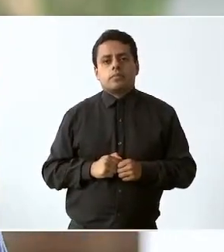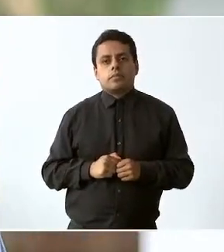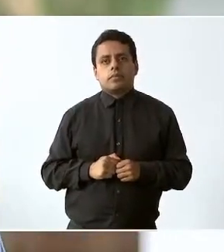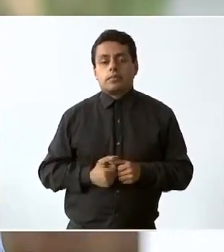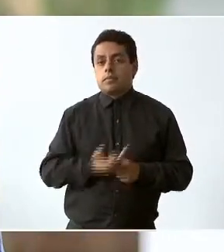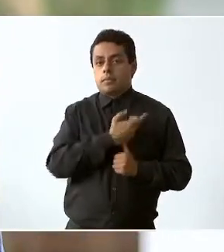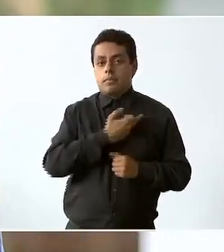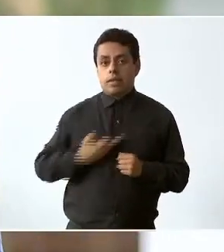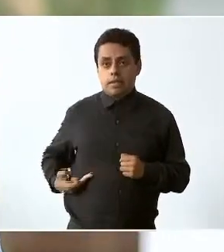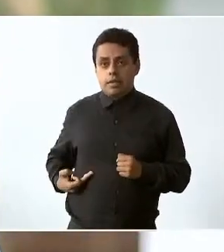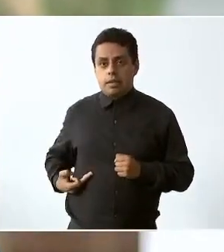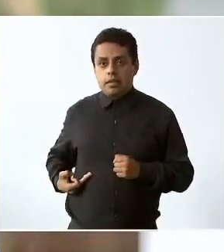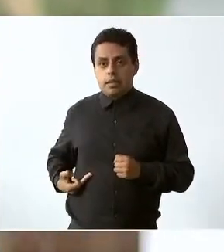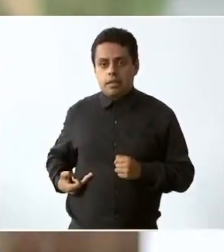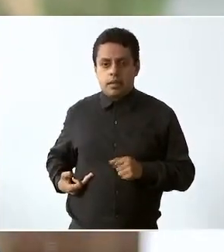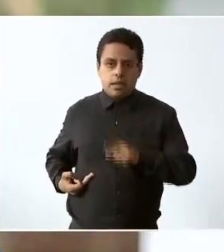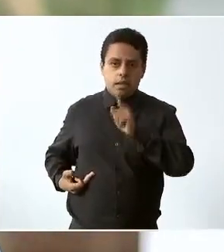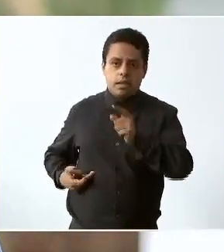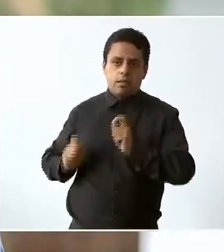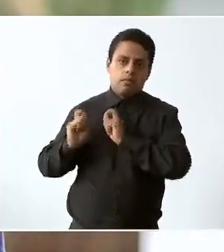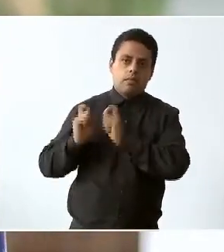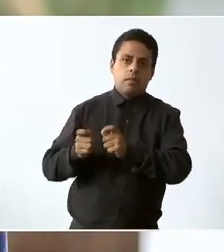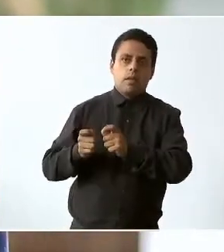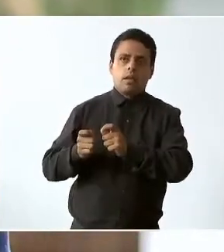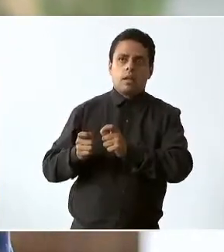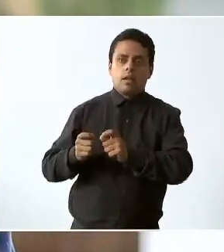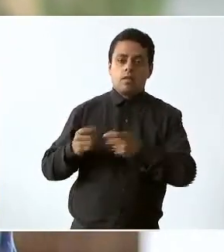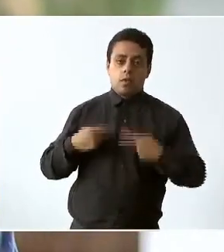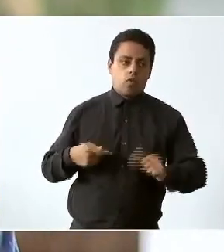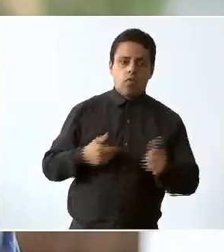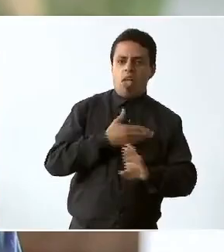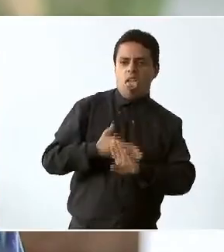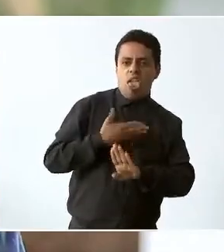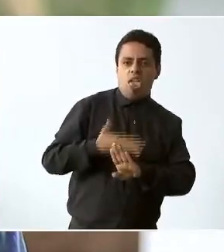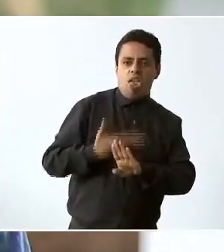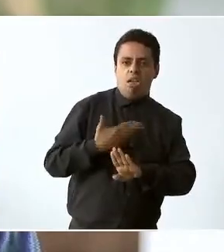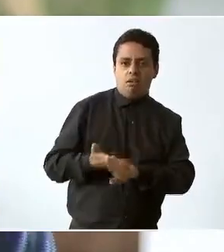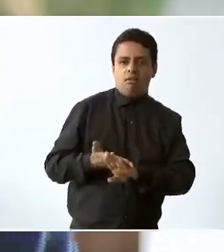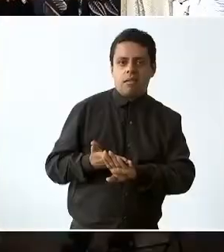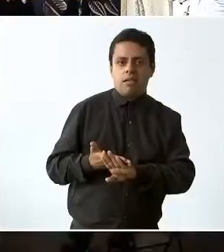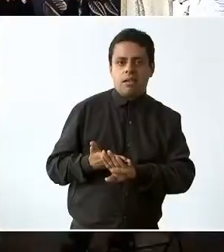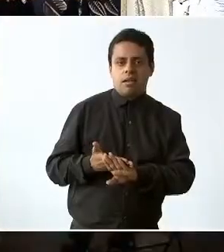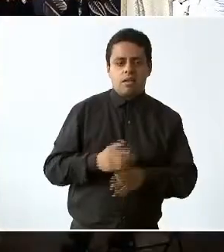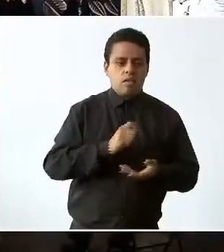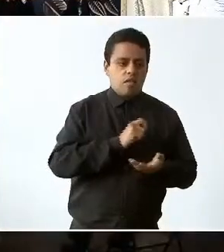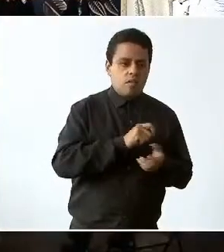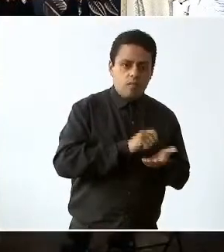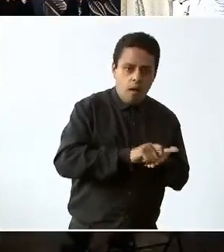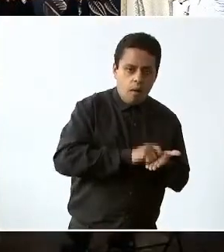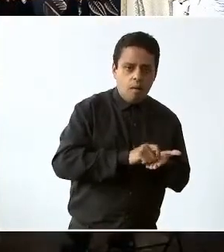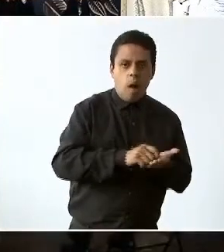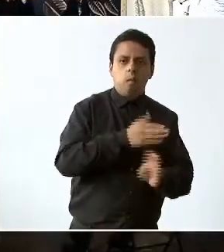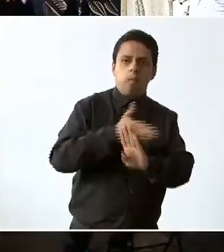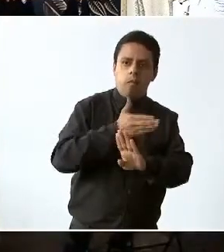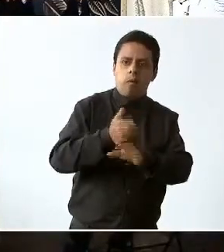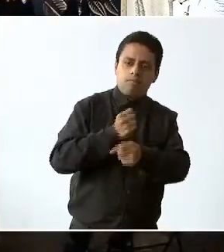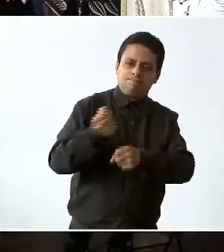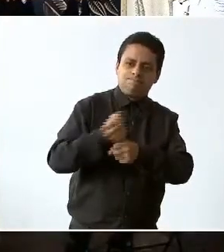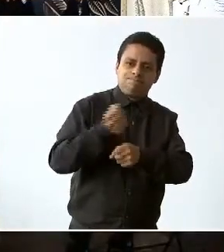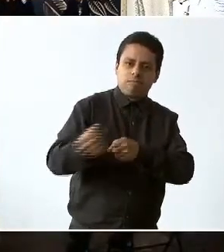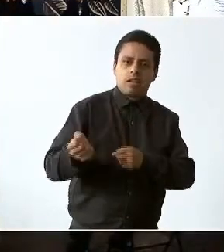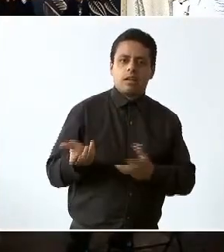el presidente era atacado por la prensa, por los